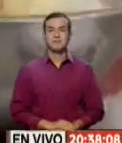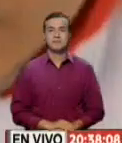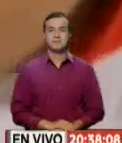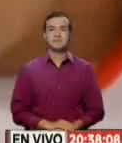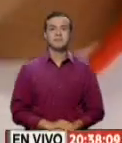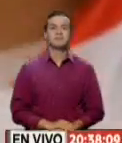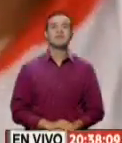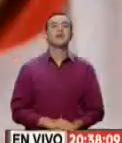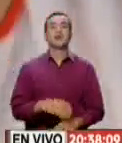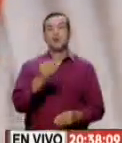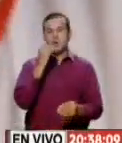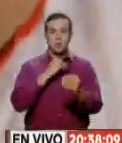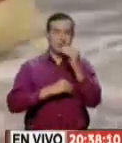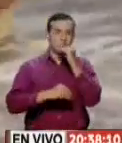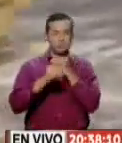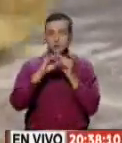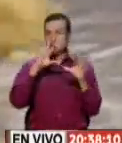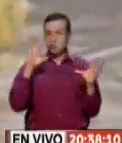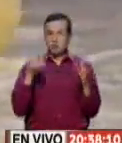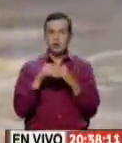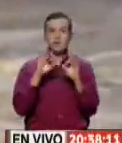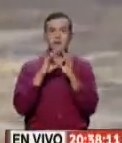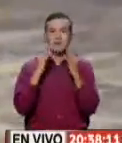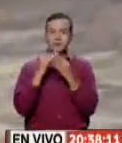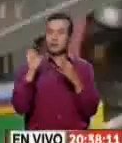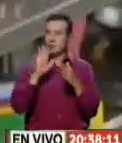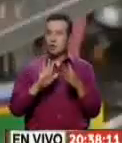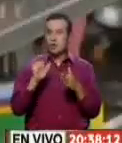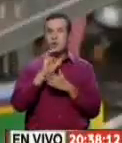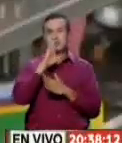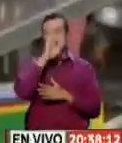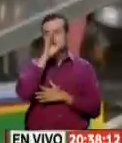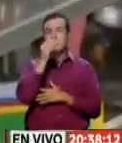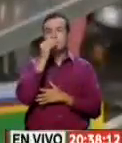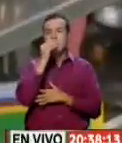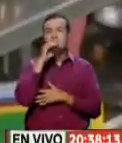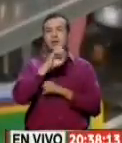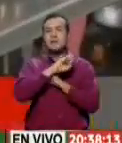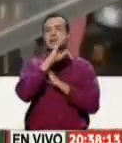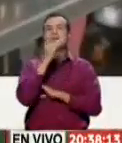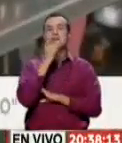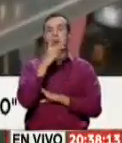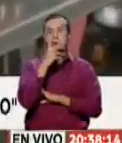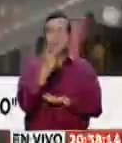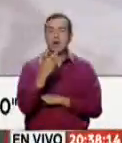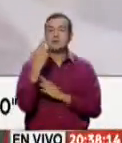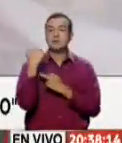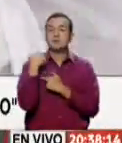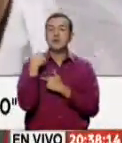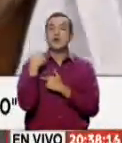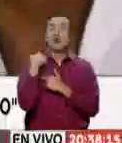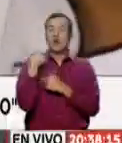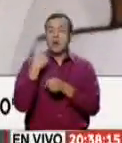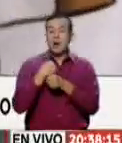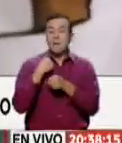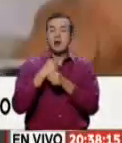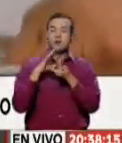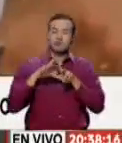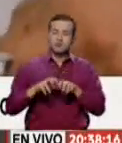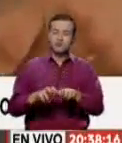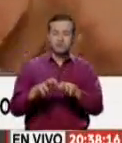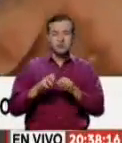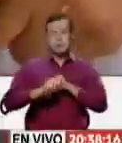Es el primer alimento del día de casi todas las familias ecuatorianas. Y en su elaboración están las manos y el corazón de miles de artesanos